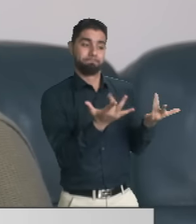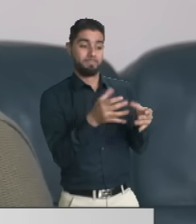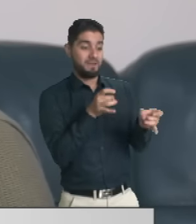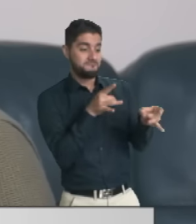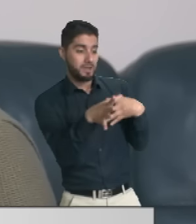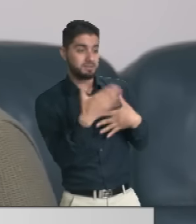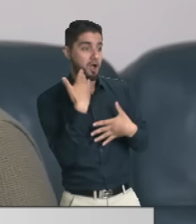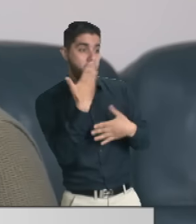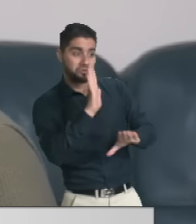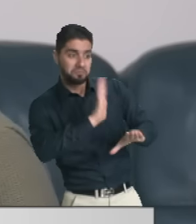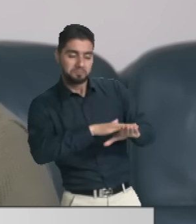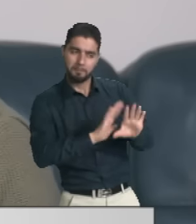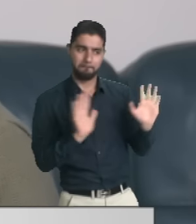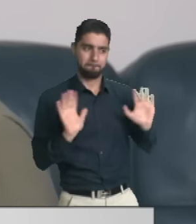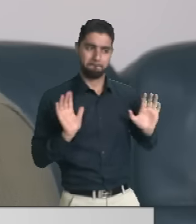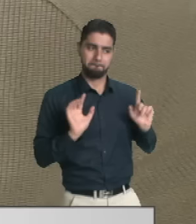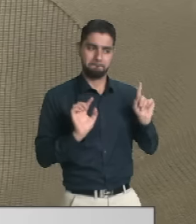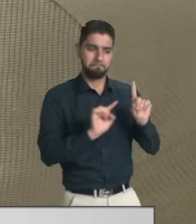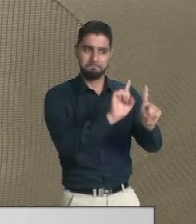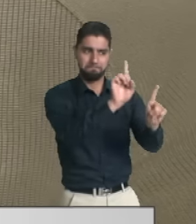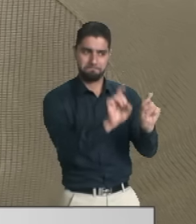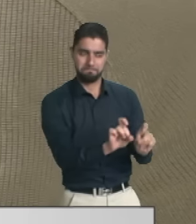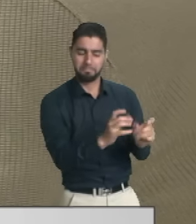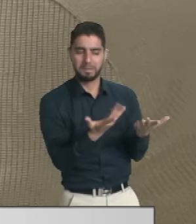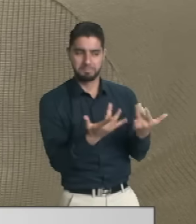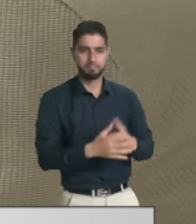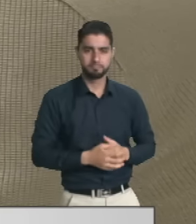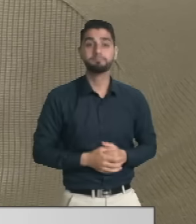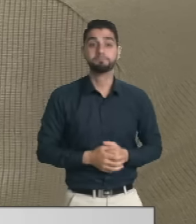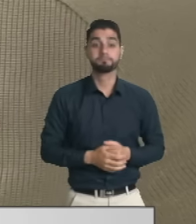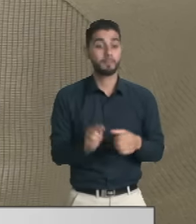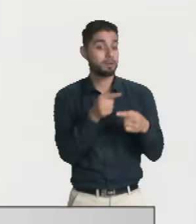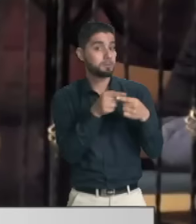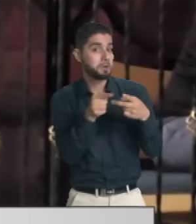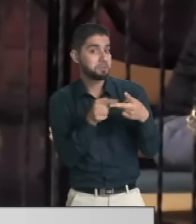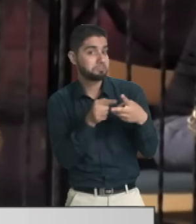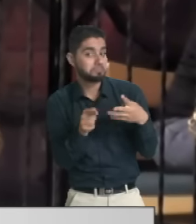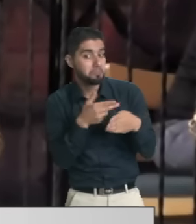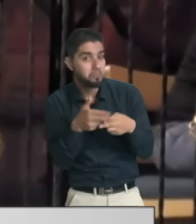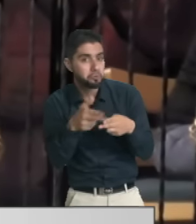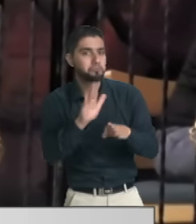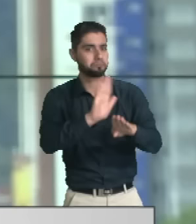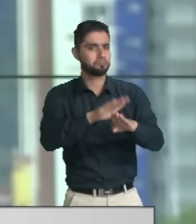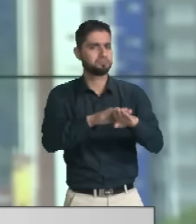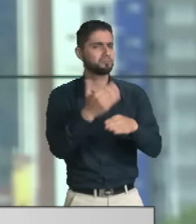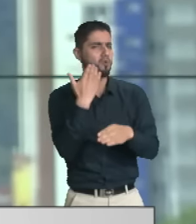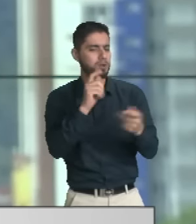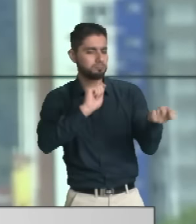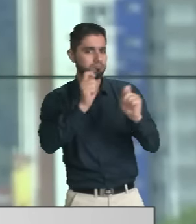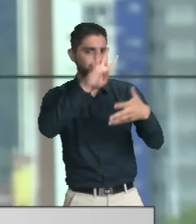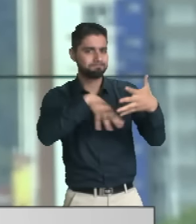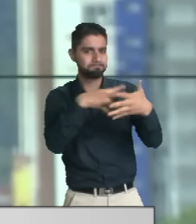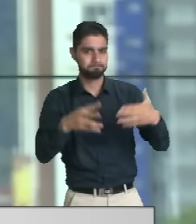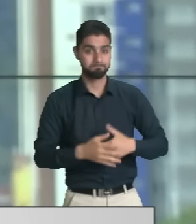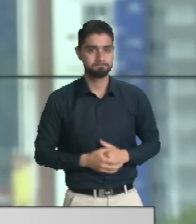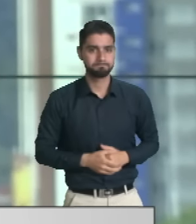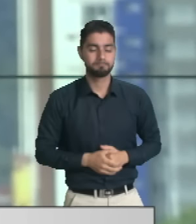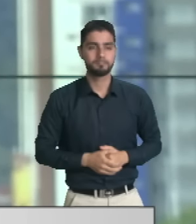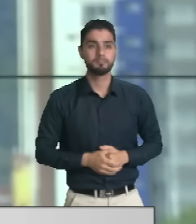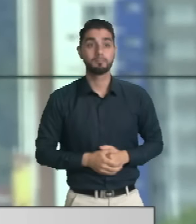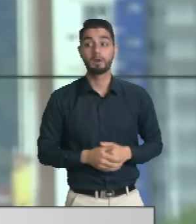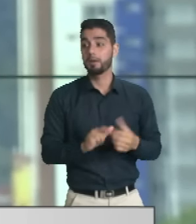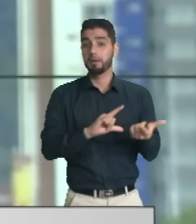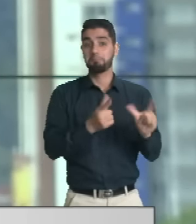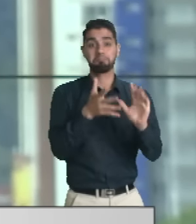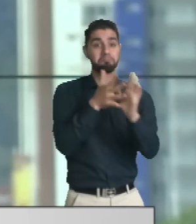vamos a presentar. En las próximas semanas se anunciaría el cambio de los horarios. Con esa información me despido, no sin